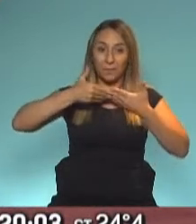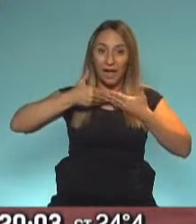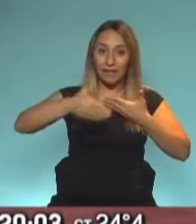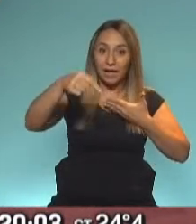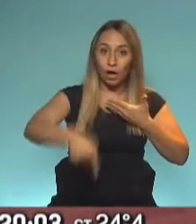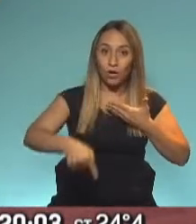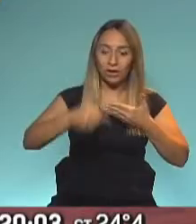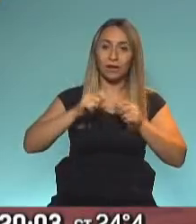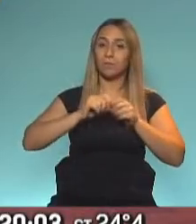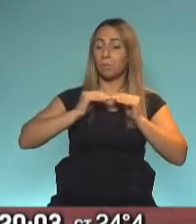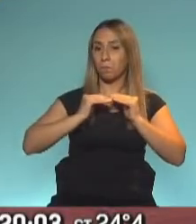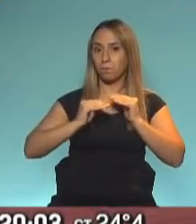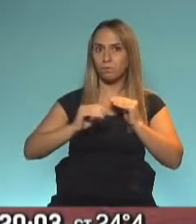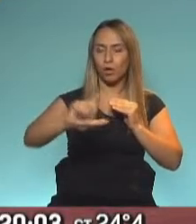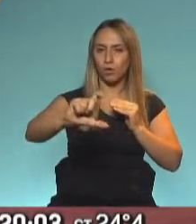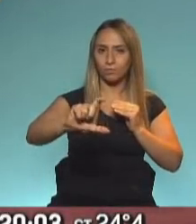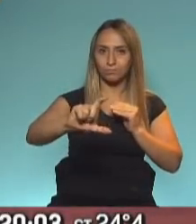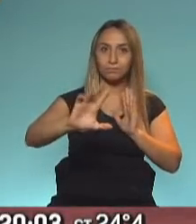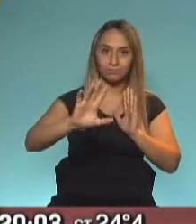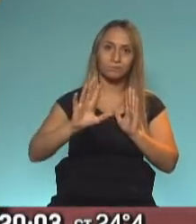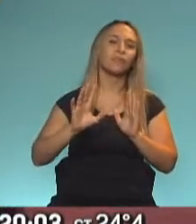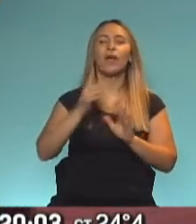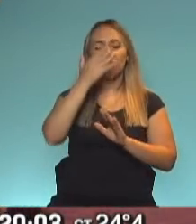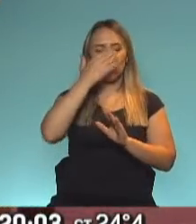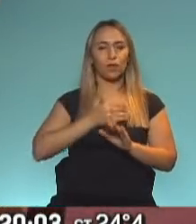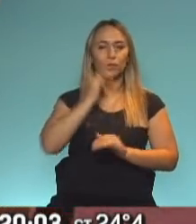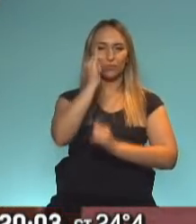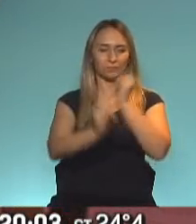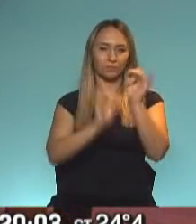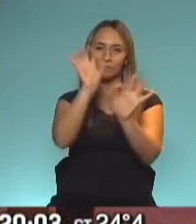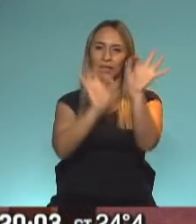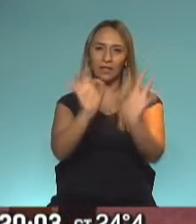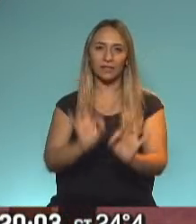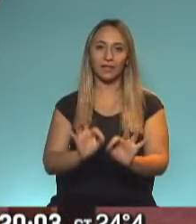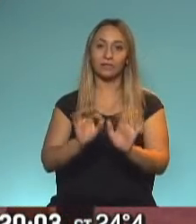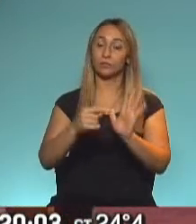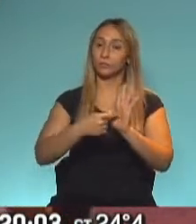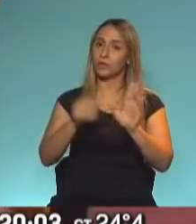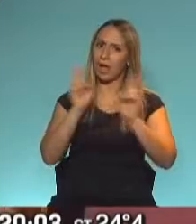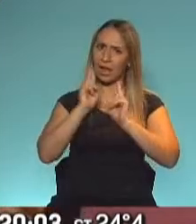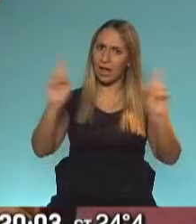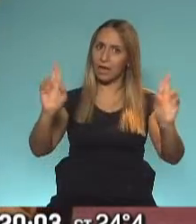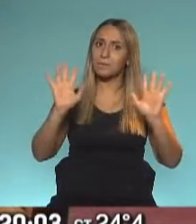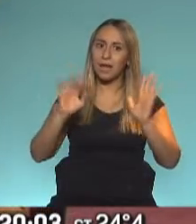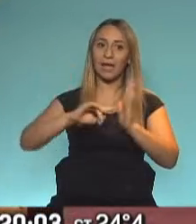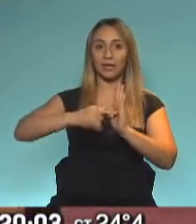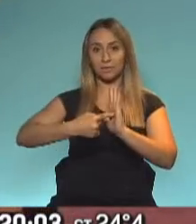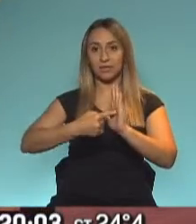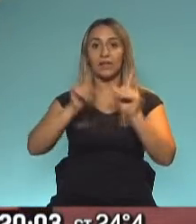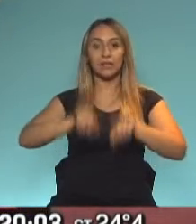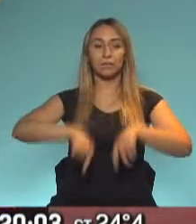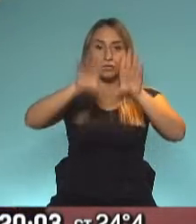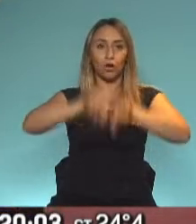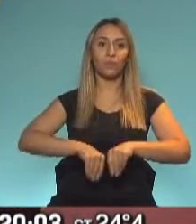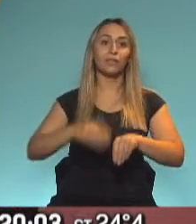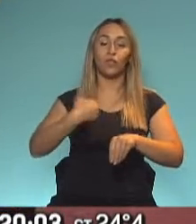hoy y que ya vamos a estar desglosando dentro de algunos minutos, pero habla de la alarma que cada vez suena más fuerte en la ciudad y en el resto de la Argentina